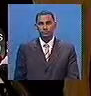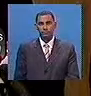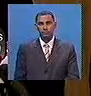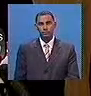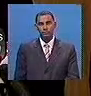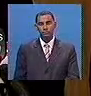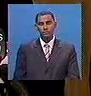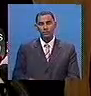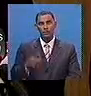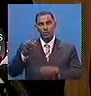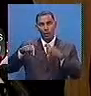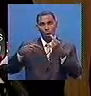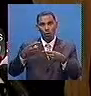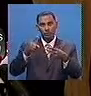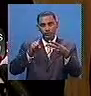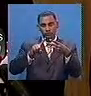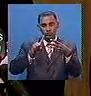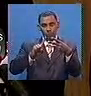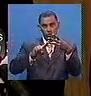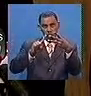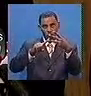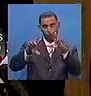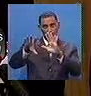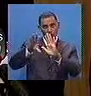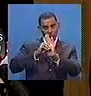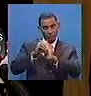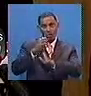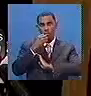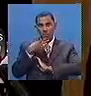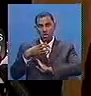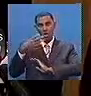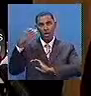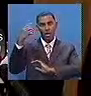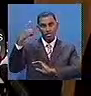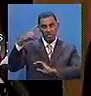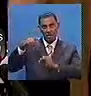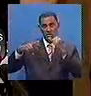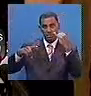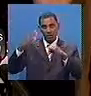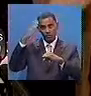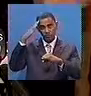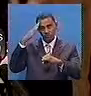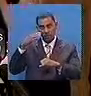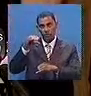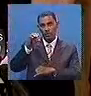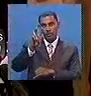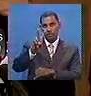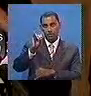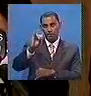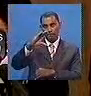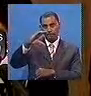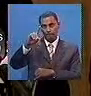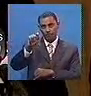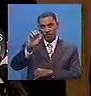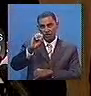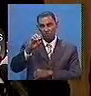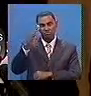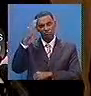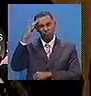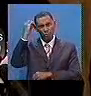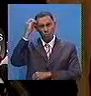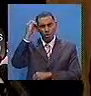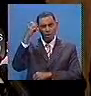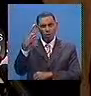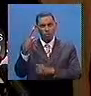Tenemos al un catcher ambidiestro, al mejor estilo, Víctor Martínez. Hoy creo que está uno o dos